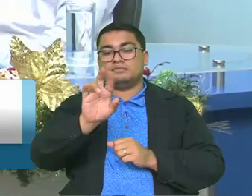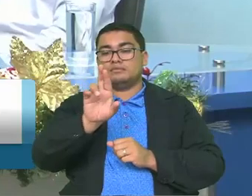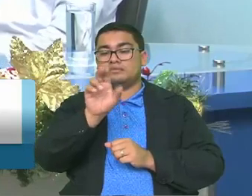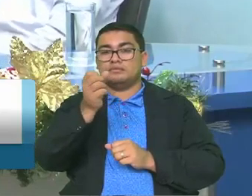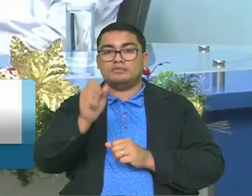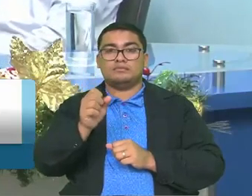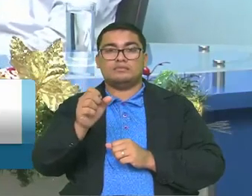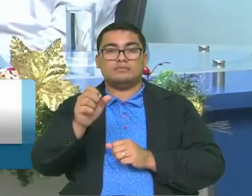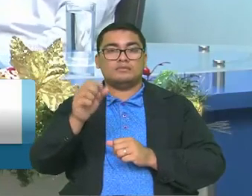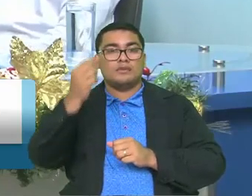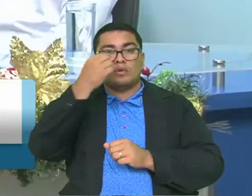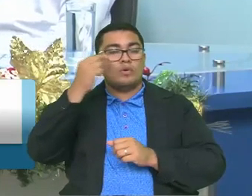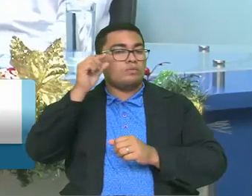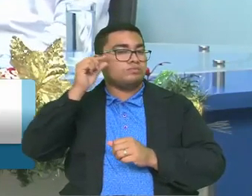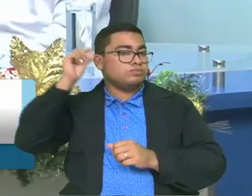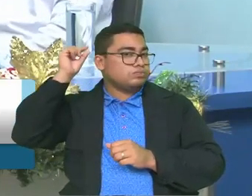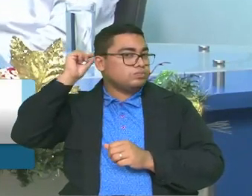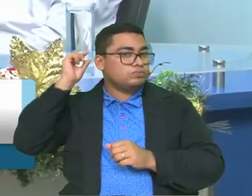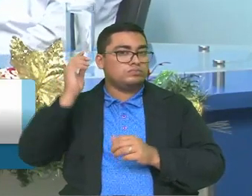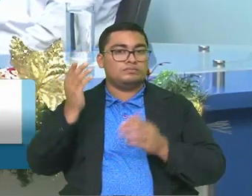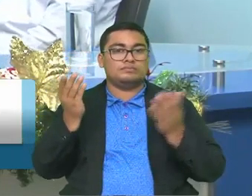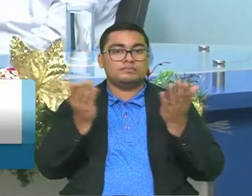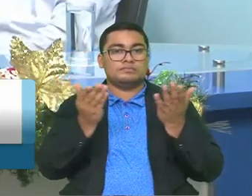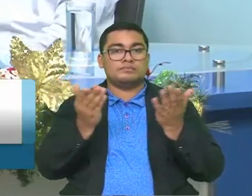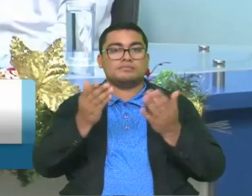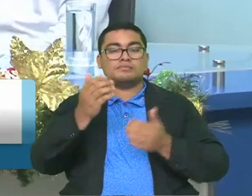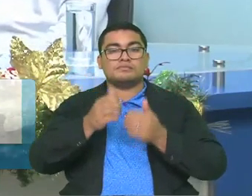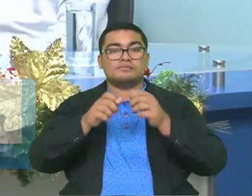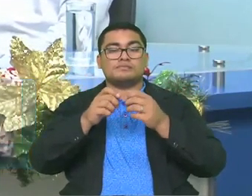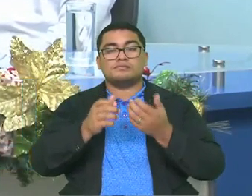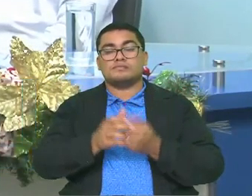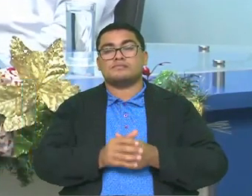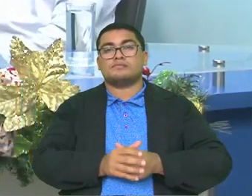adultas nos enfermamos por una gripe, por ejemplo, viral.